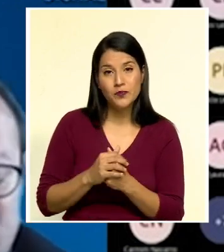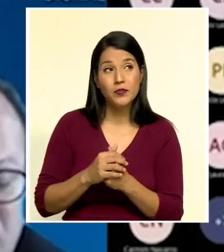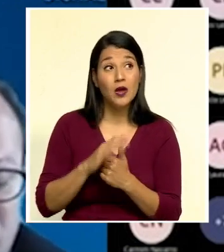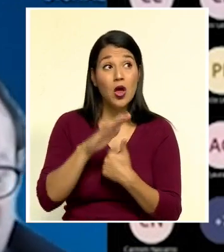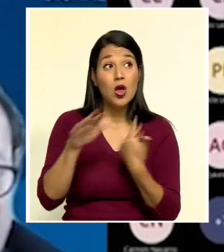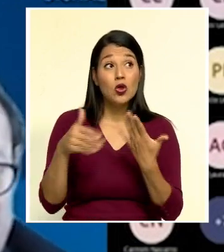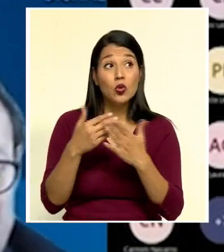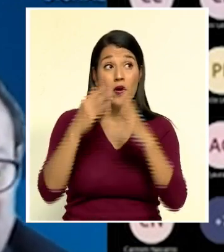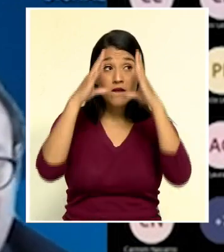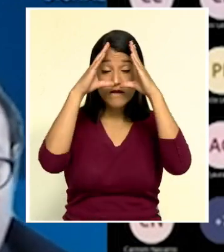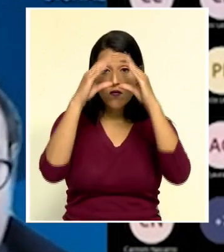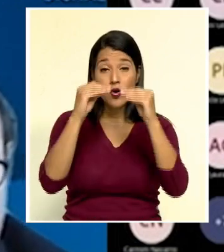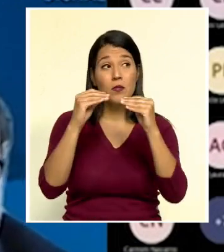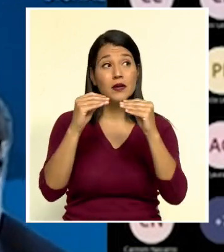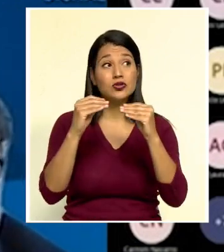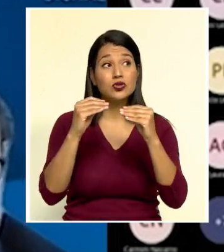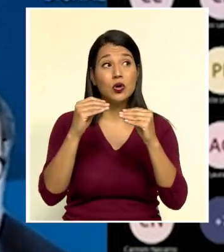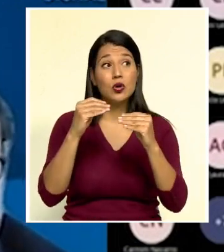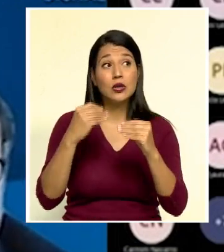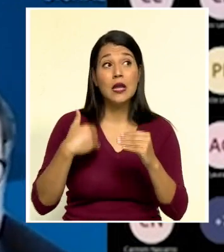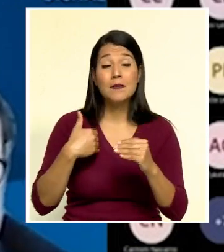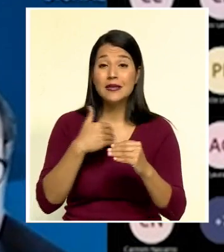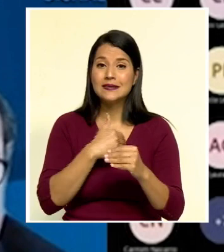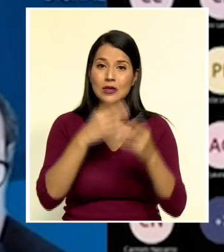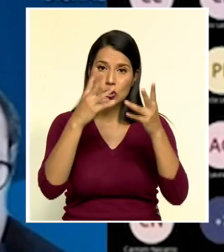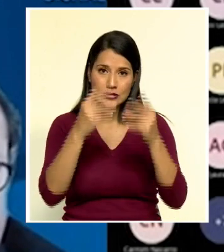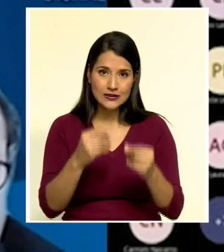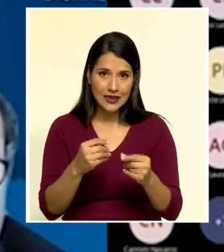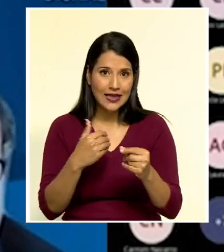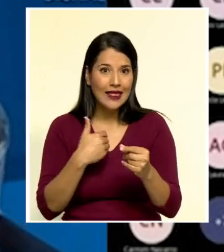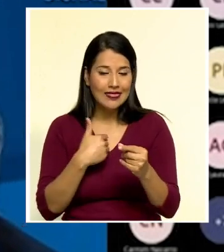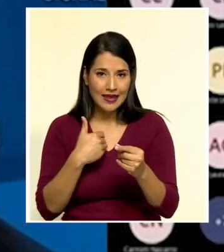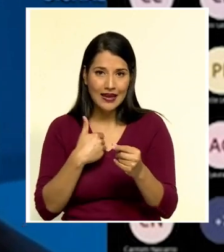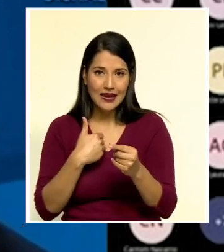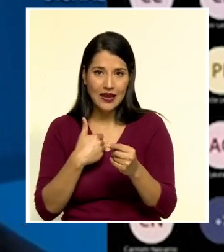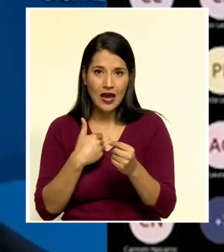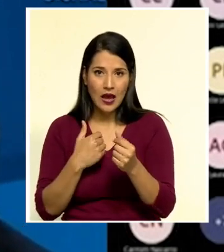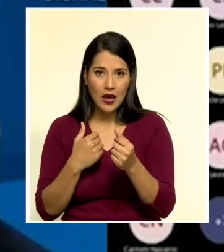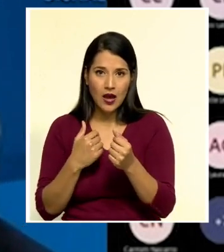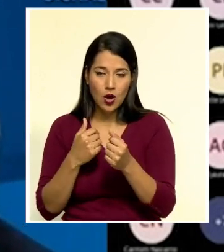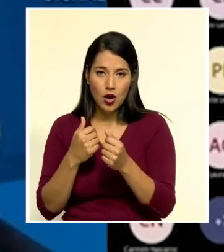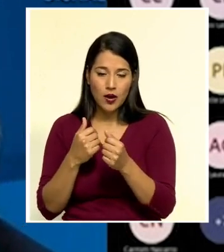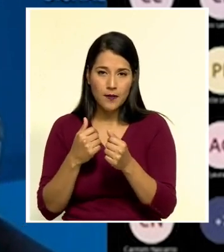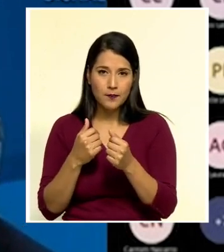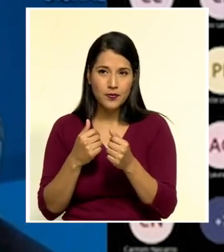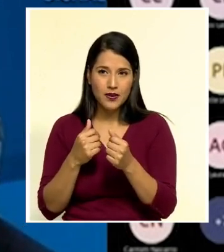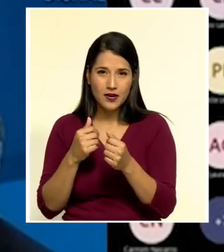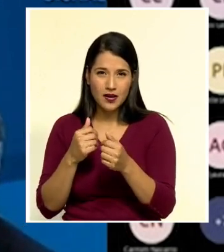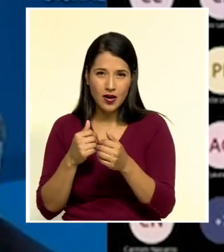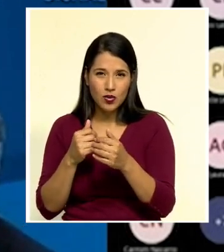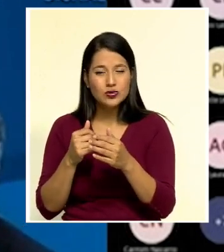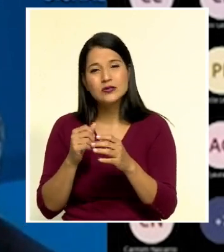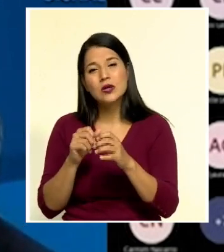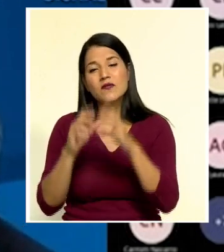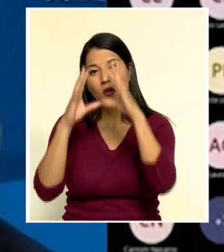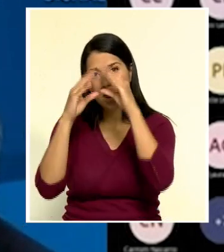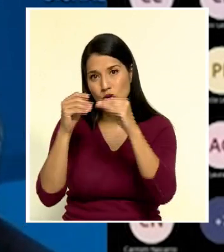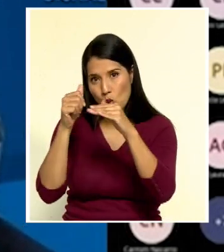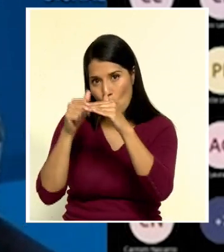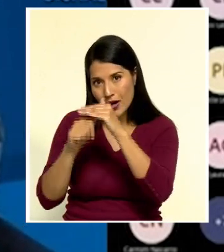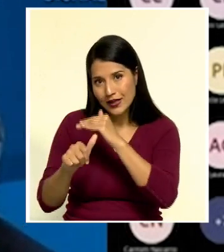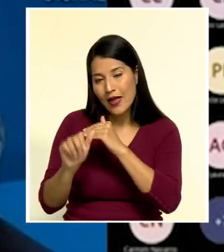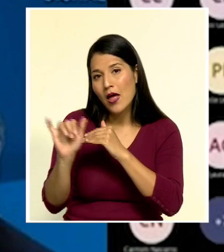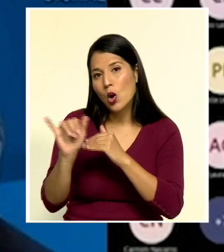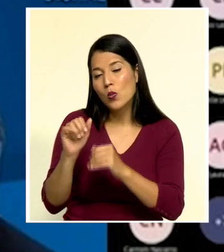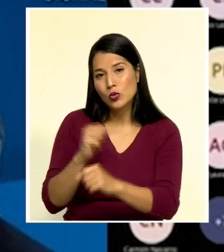la información nuestra del Ministerio de Hacienda tiene respaldos. Nosotros precisamente tenemos un sistema donde no solo se respalda